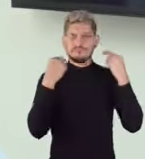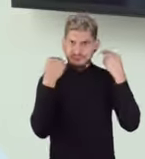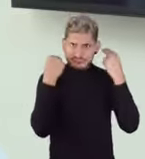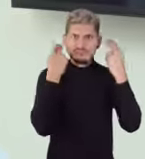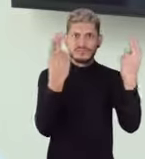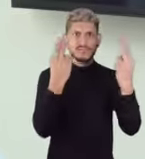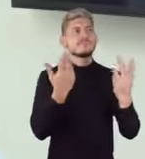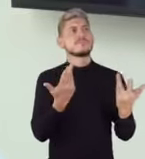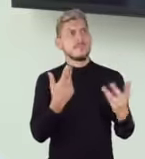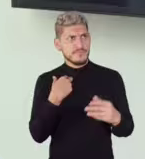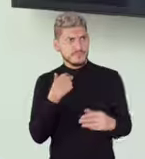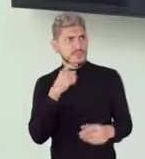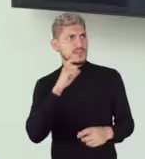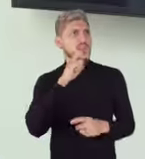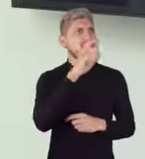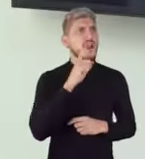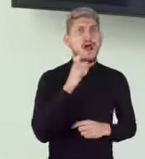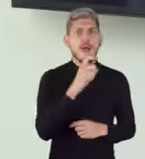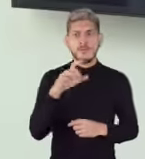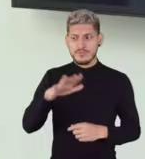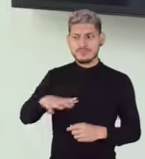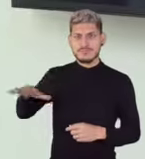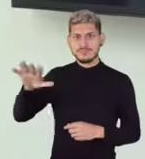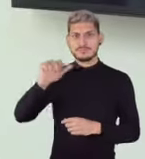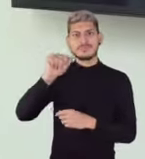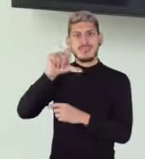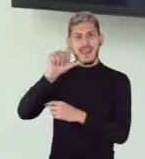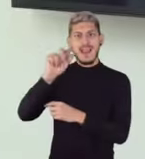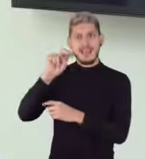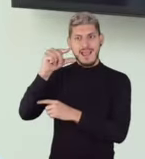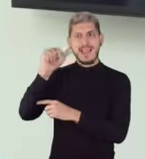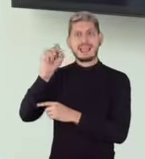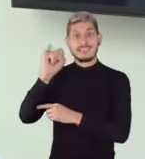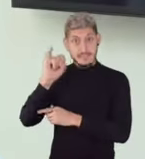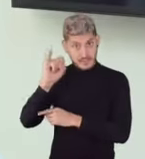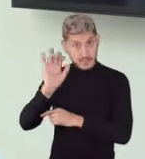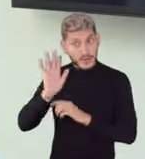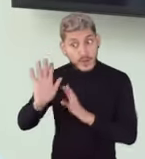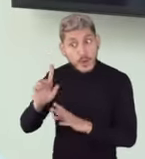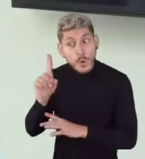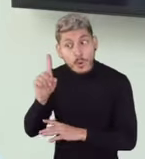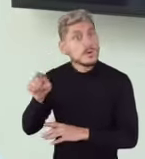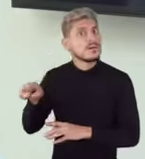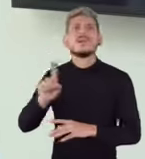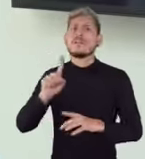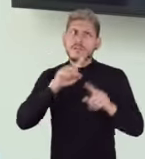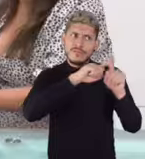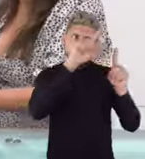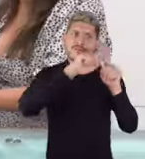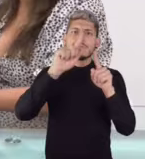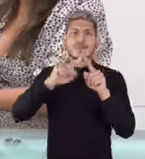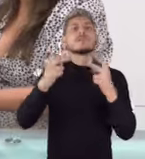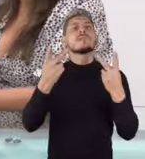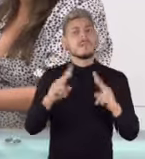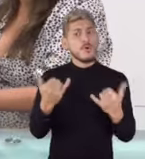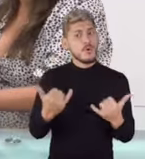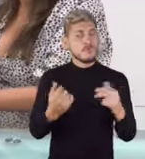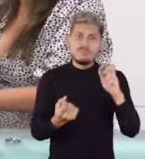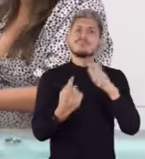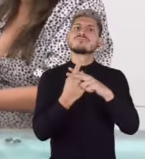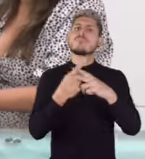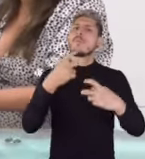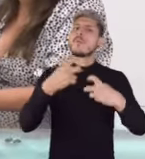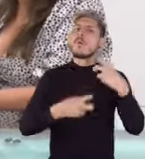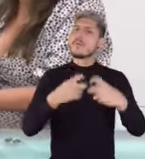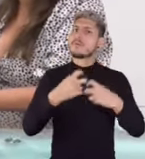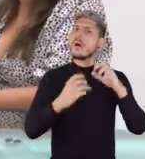solamente por Alangací, sino también por la ruralidad en general. Hoy por hoy estamos también con un problema bastante serio que son las tarifas de